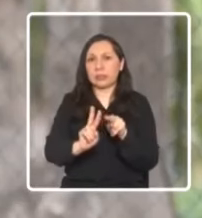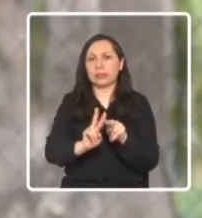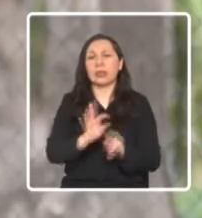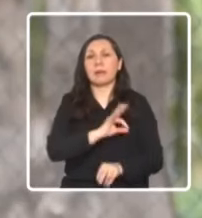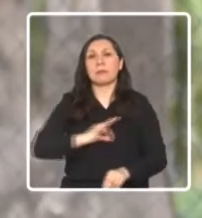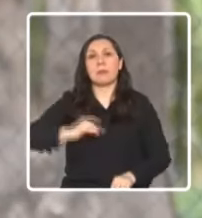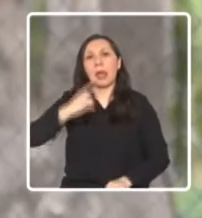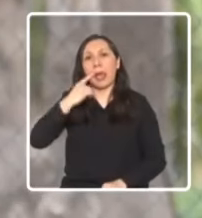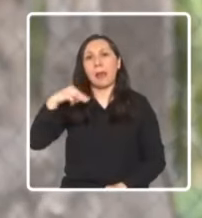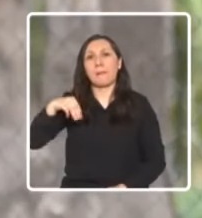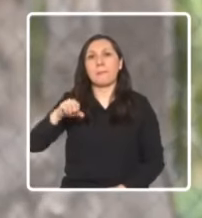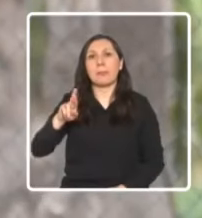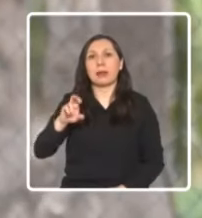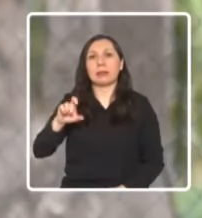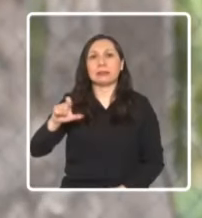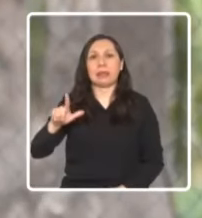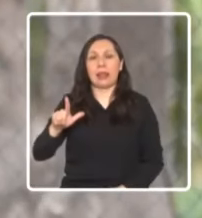realizado el ministro Marcel.